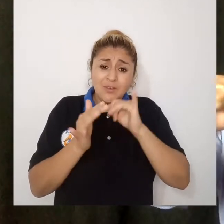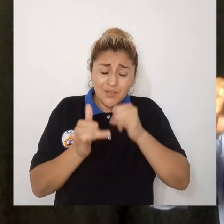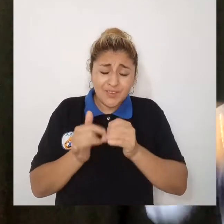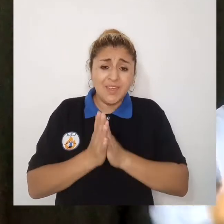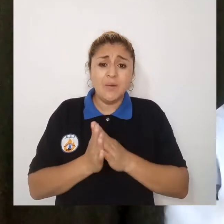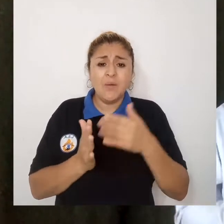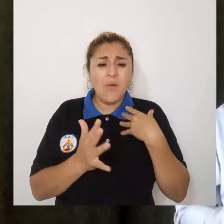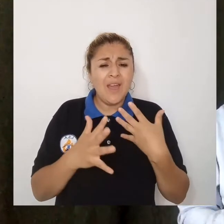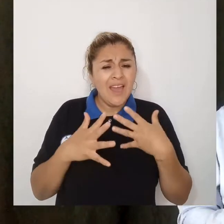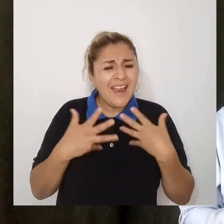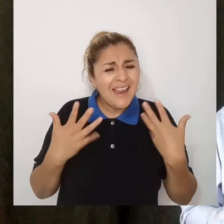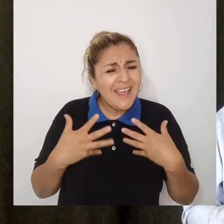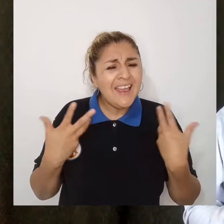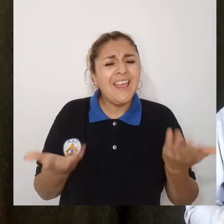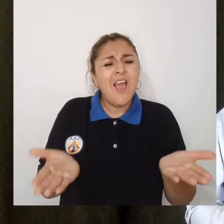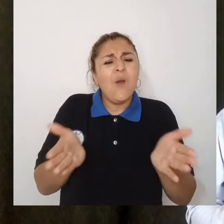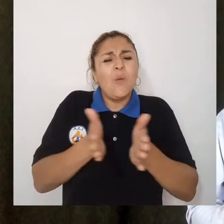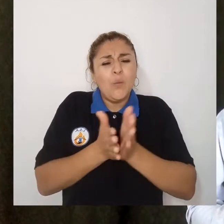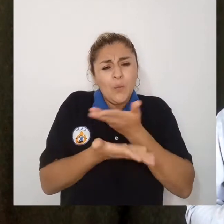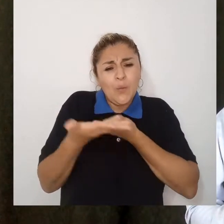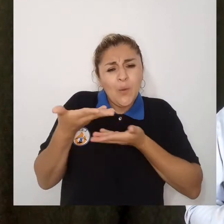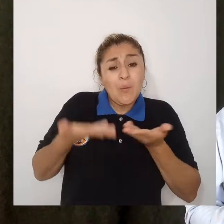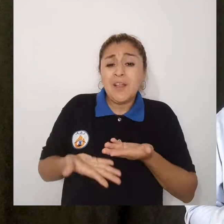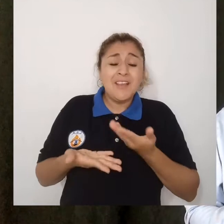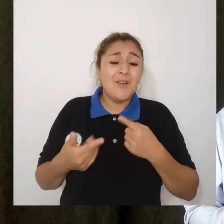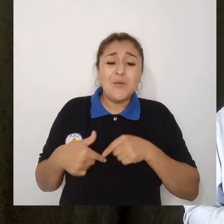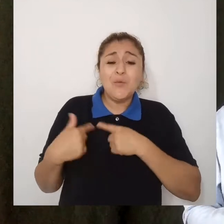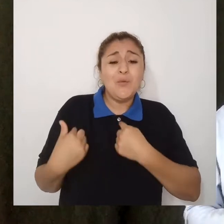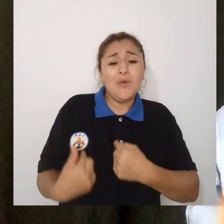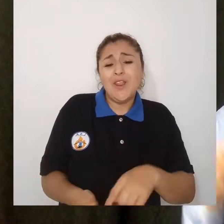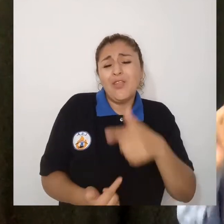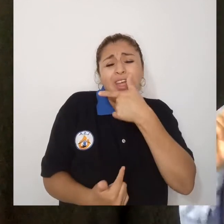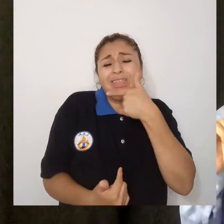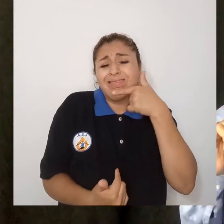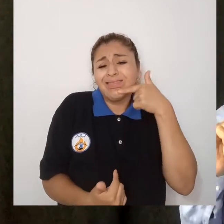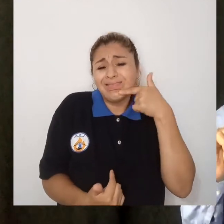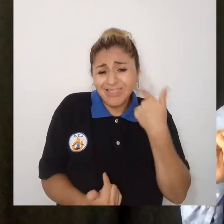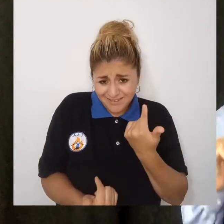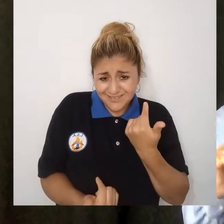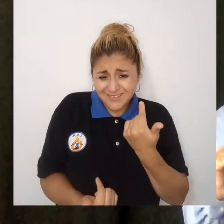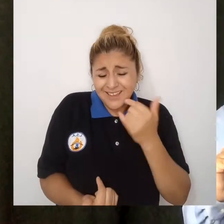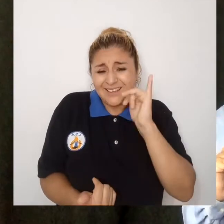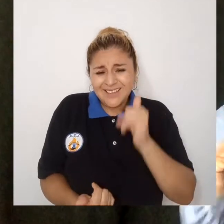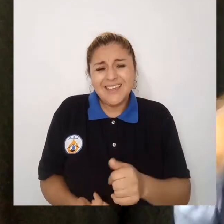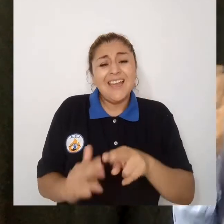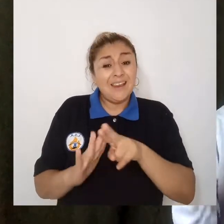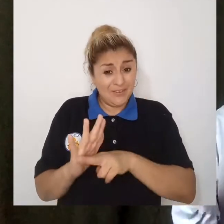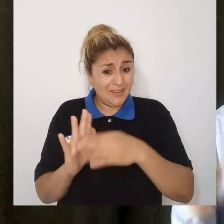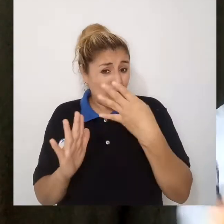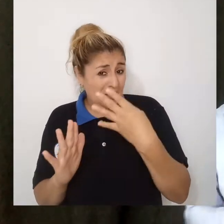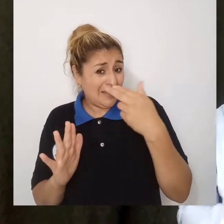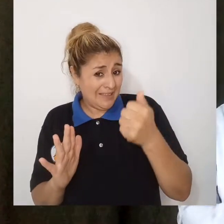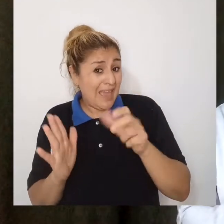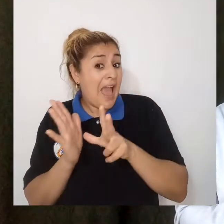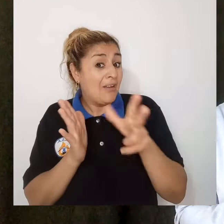alegría y sencillez de corazón verso 46 de lo que venimos